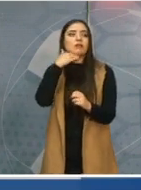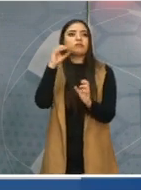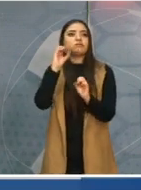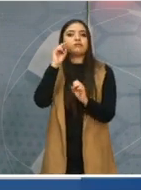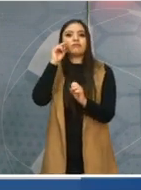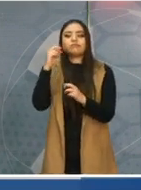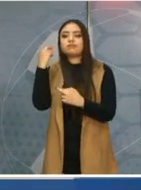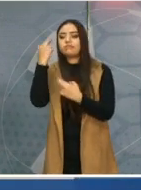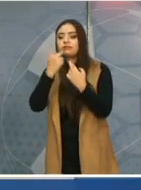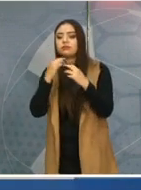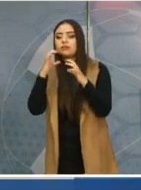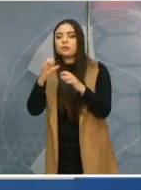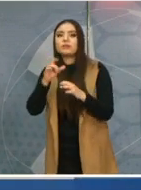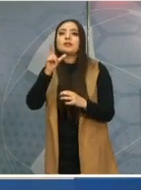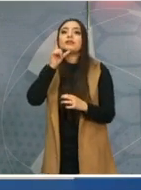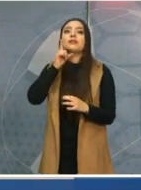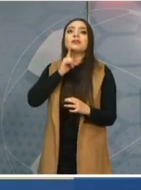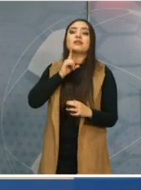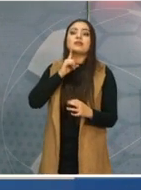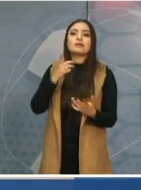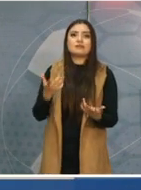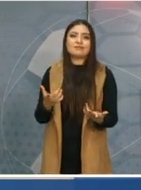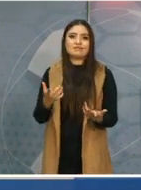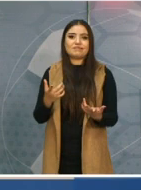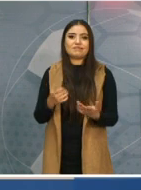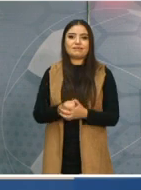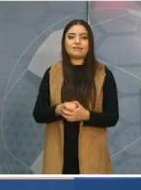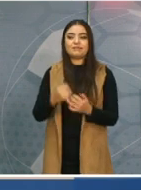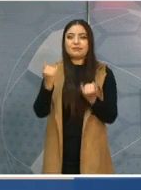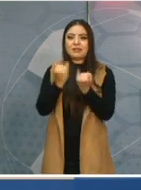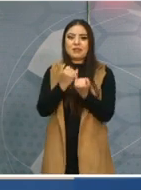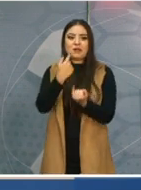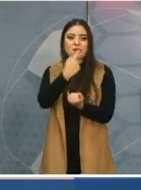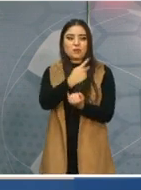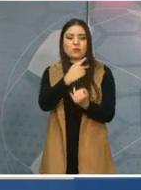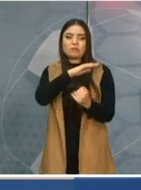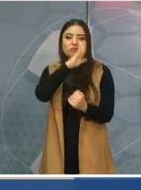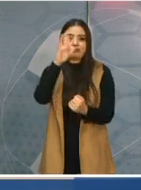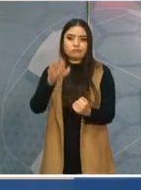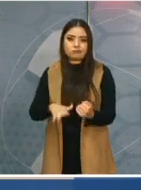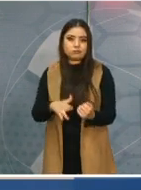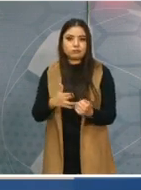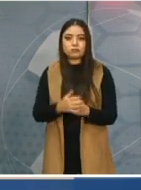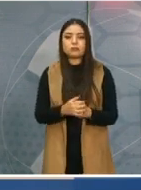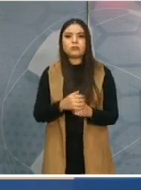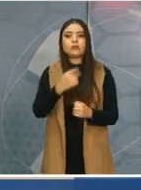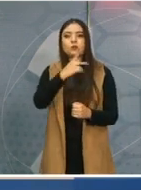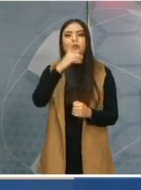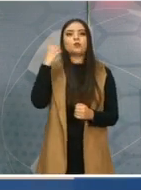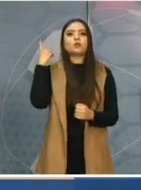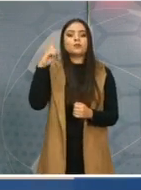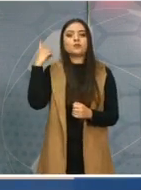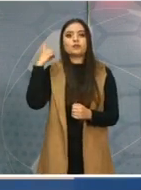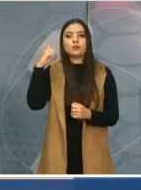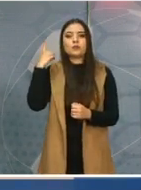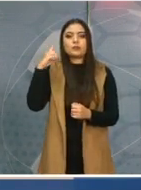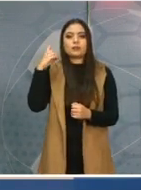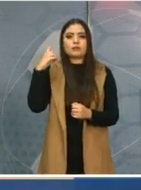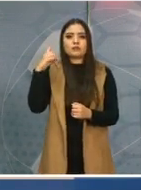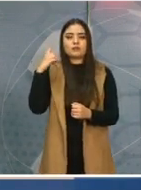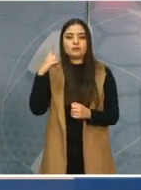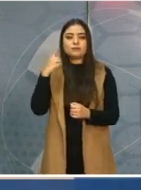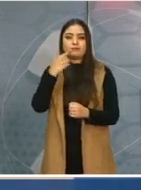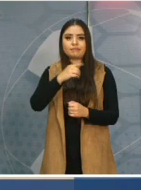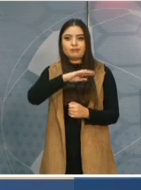como el fallecimiento del fiscal anticorrupción en durango que pues perdió la vida